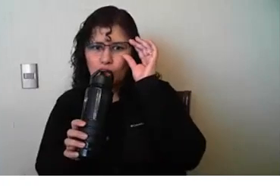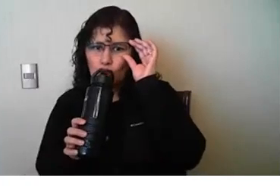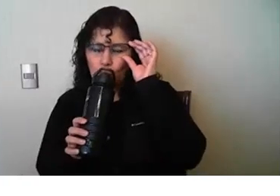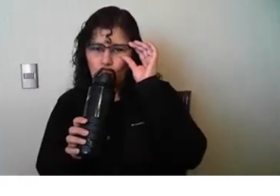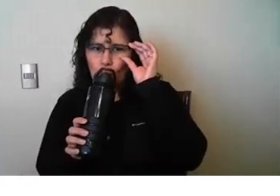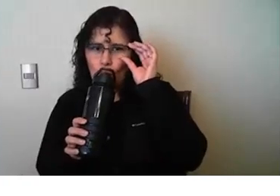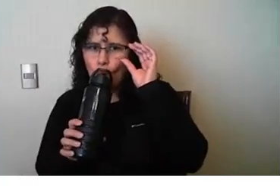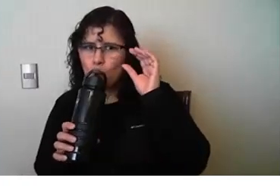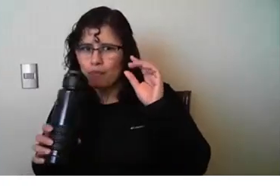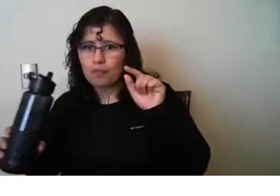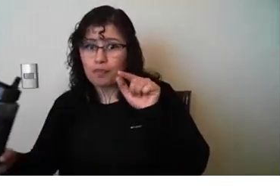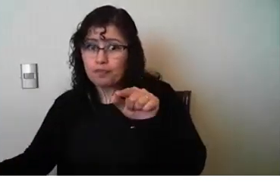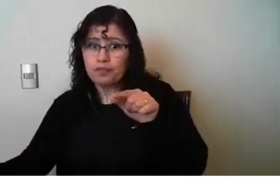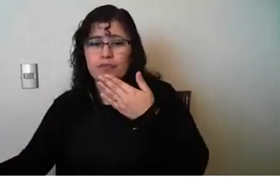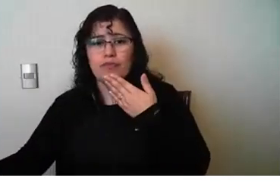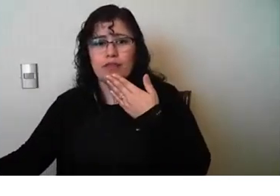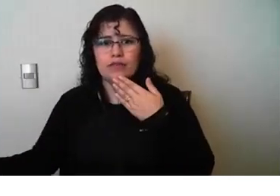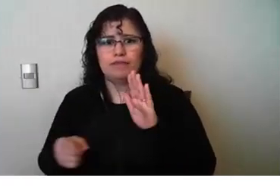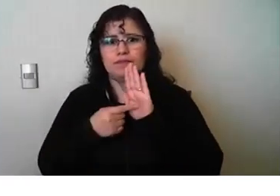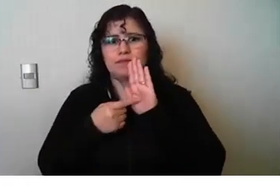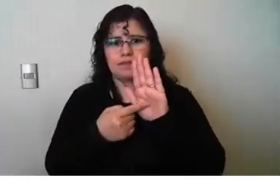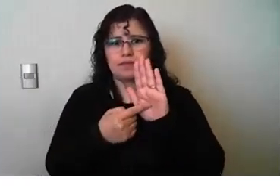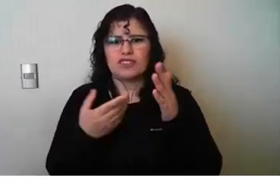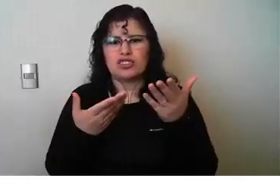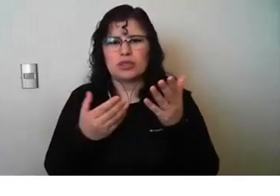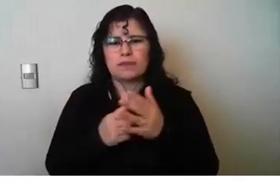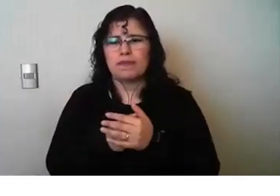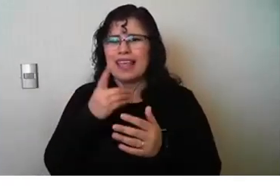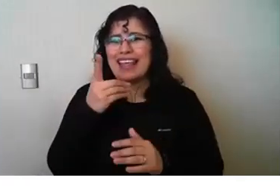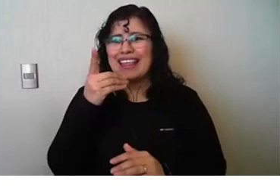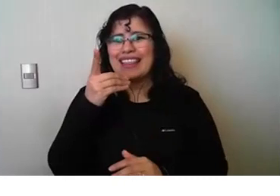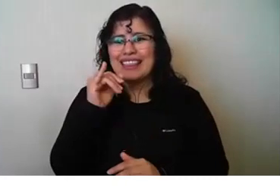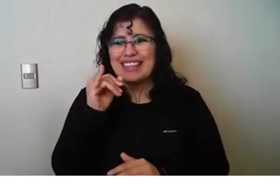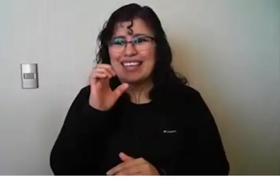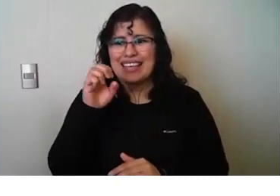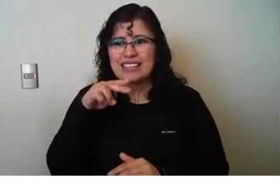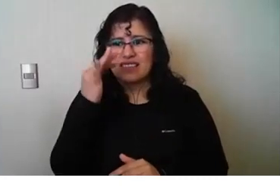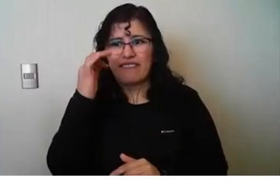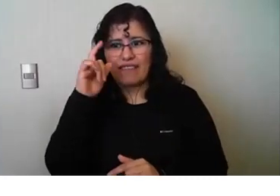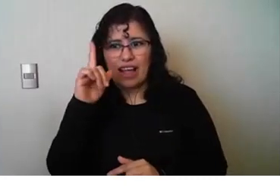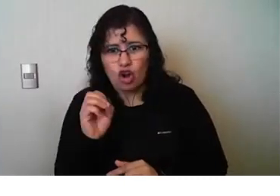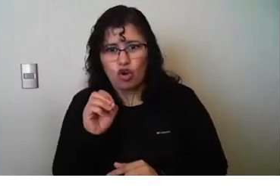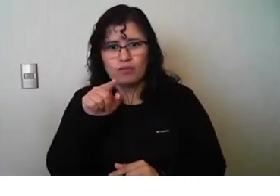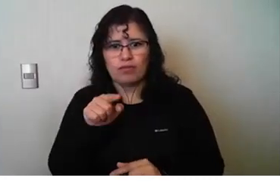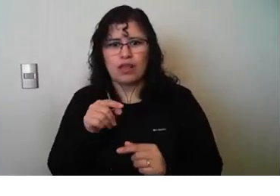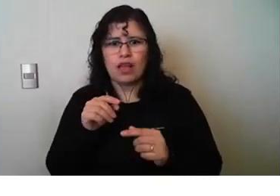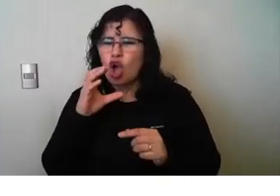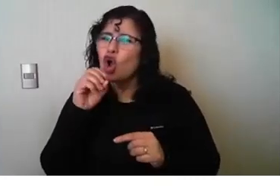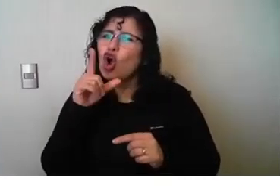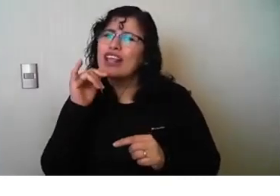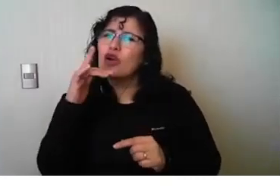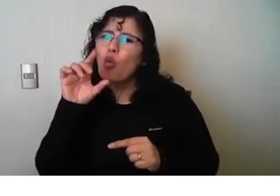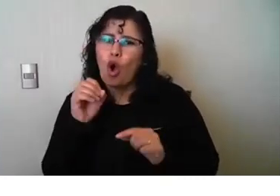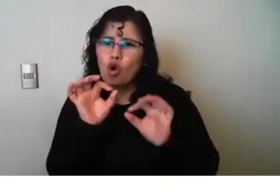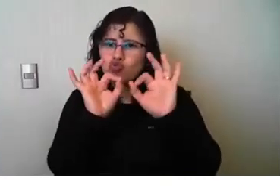Imágenes del drenaje del diencéfalo. Acá está lo que es, si se fijan ahí, los colículos superiores e